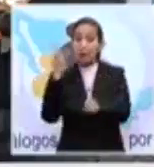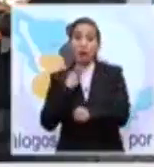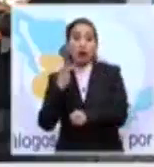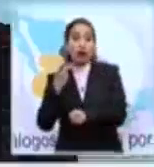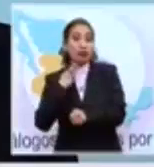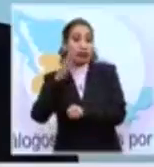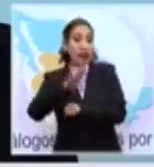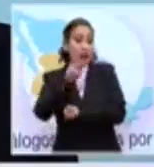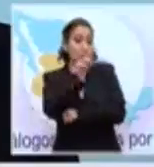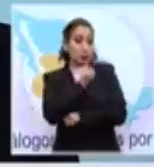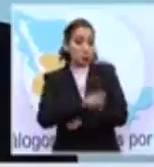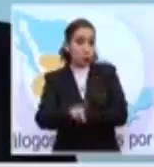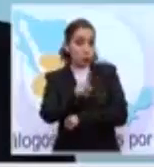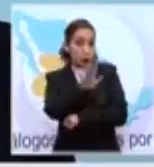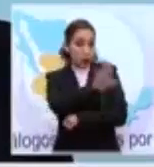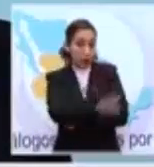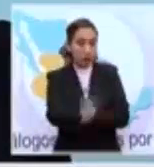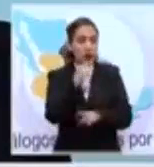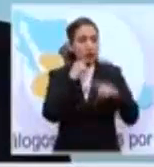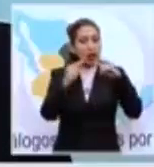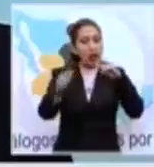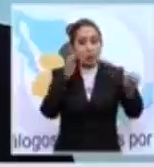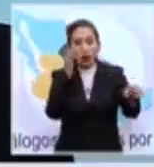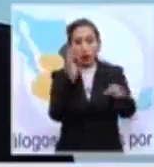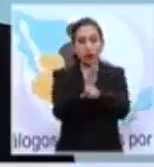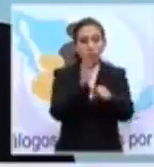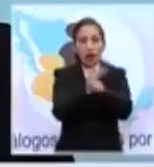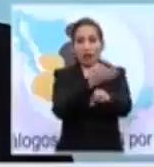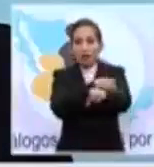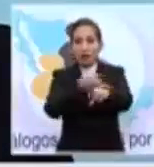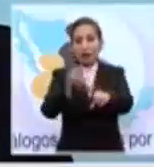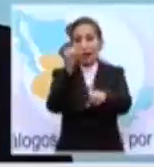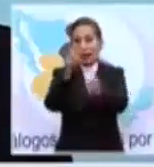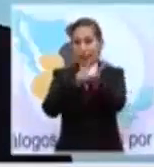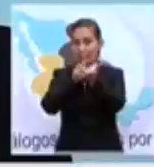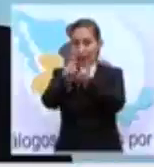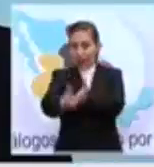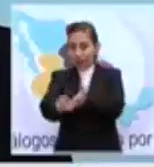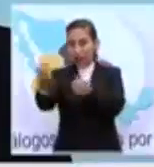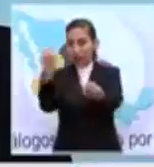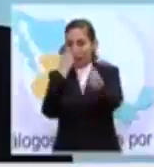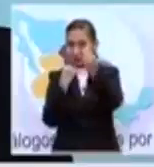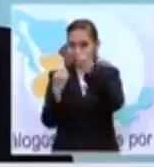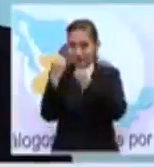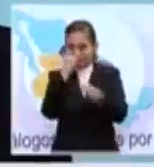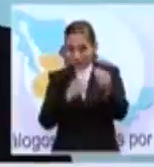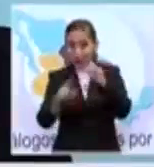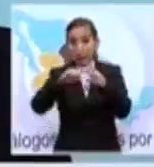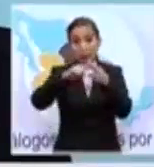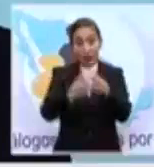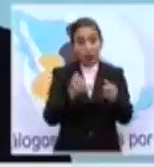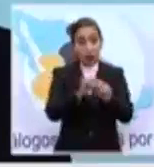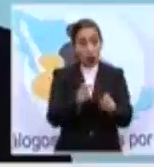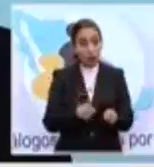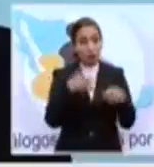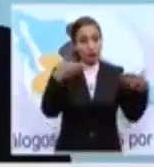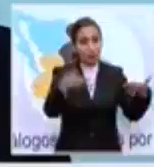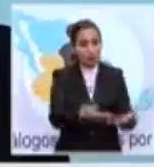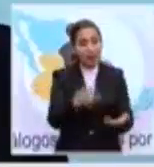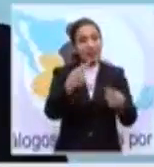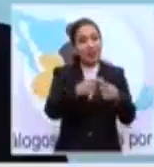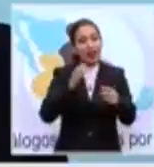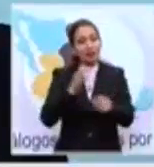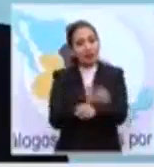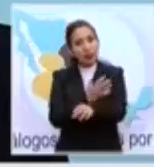Políticas Públicas, ahora con el diálogo Protección a la Familia y de Derecho a la Alimentación. Iniciaría con la presentación de quienes